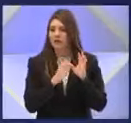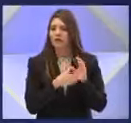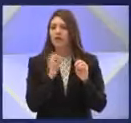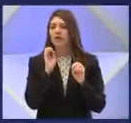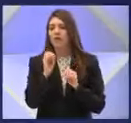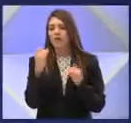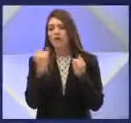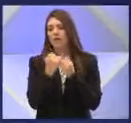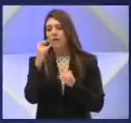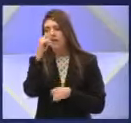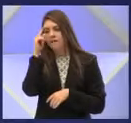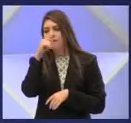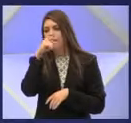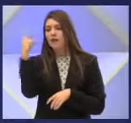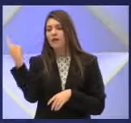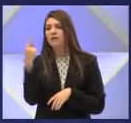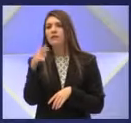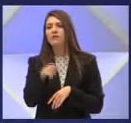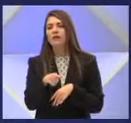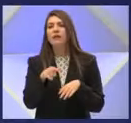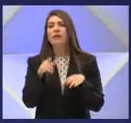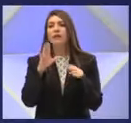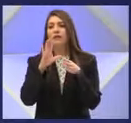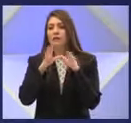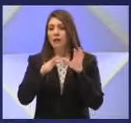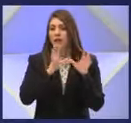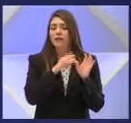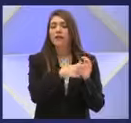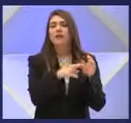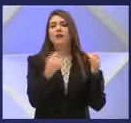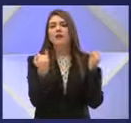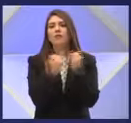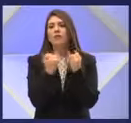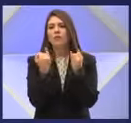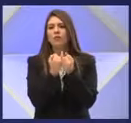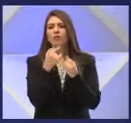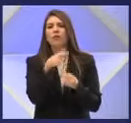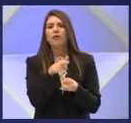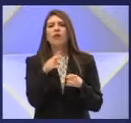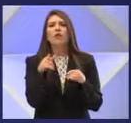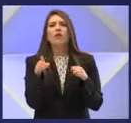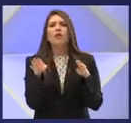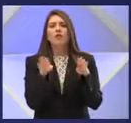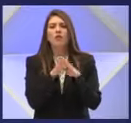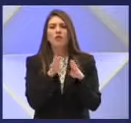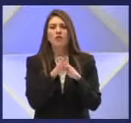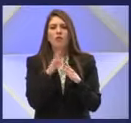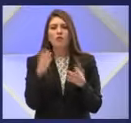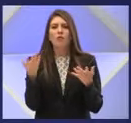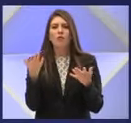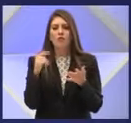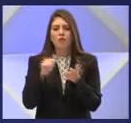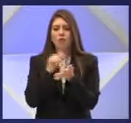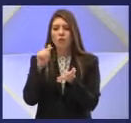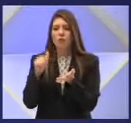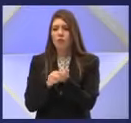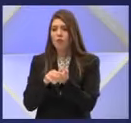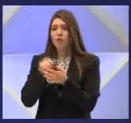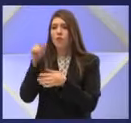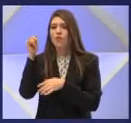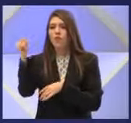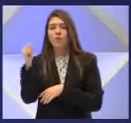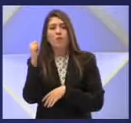facilidad del satélite como bajo de ir directamente a las localidades y